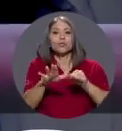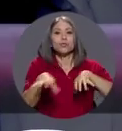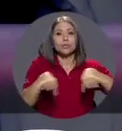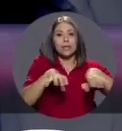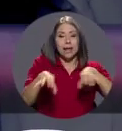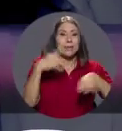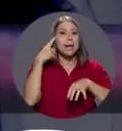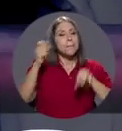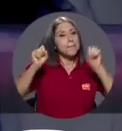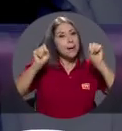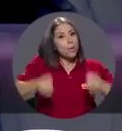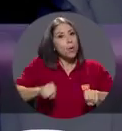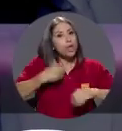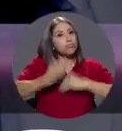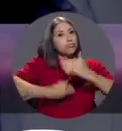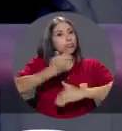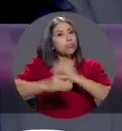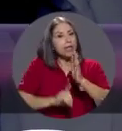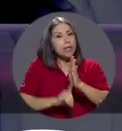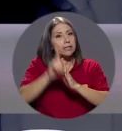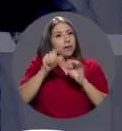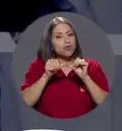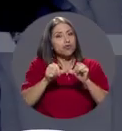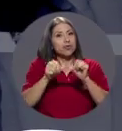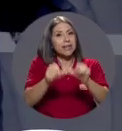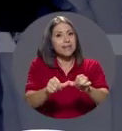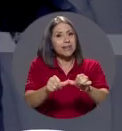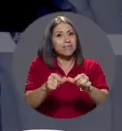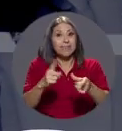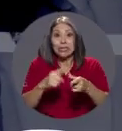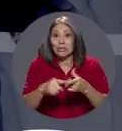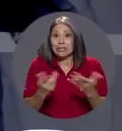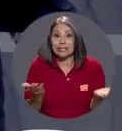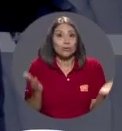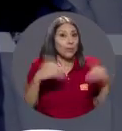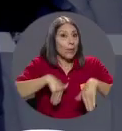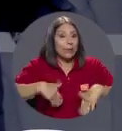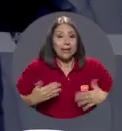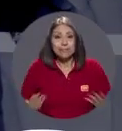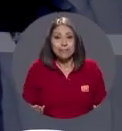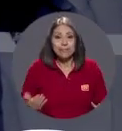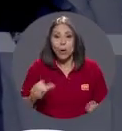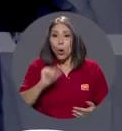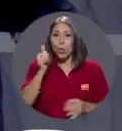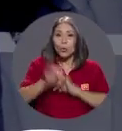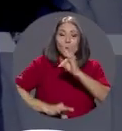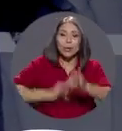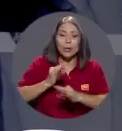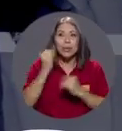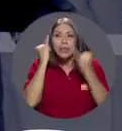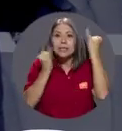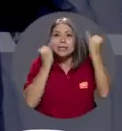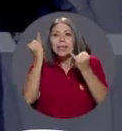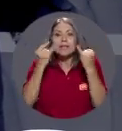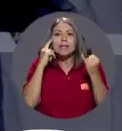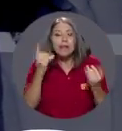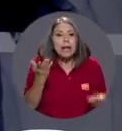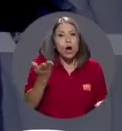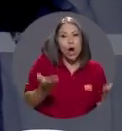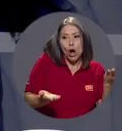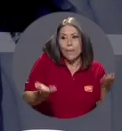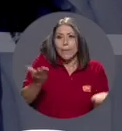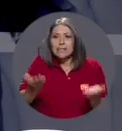entendemos su dinámica para poder generar desarrollo sostenible en la ciudad, no va a haber otro tipo de iniciativas